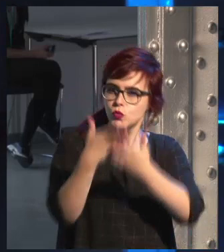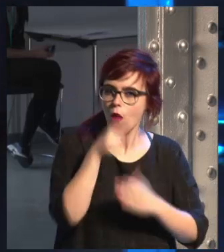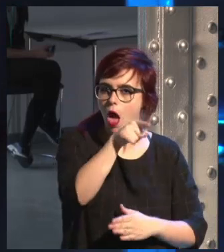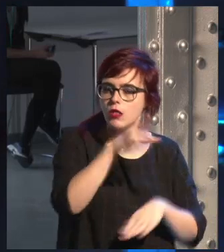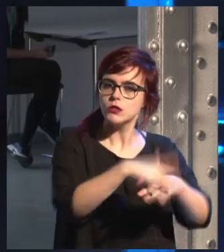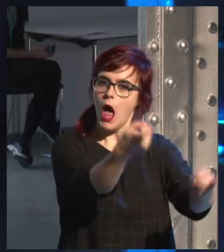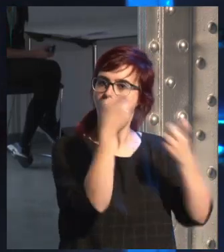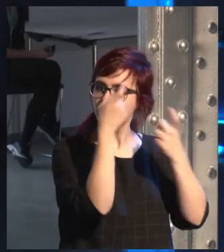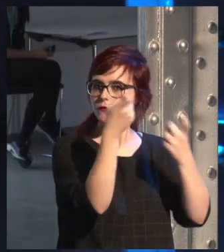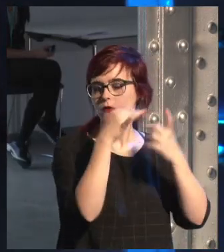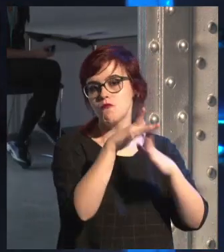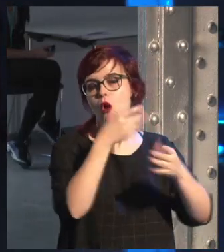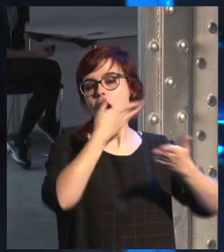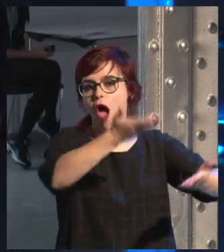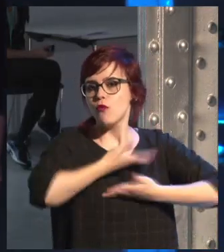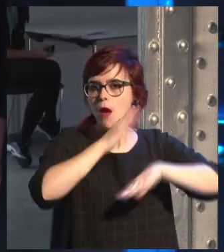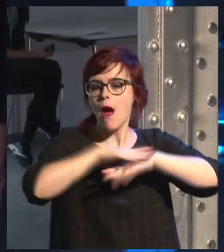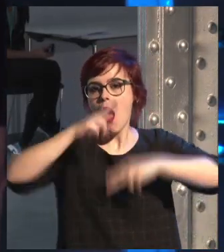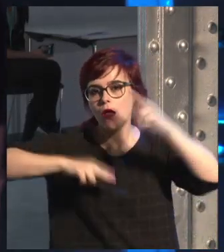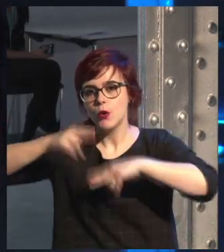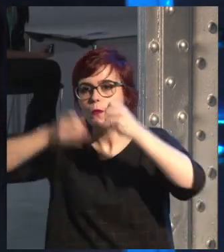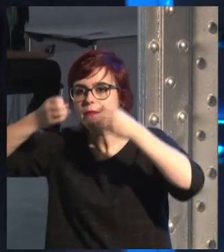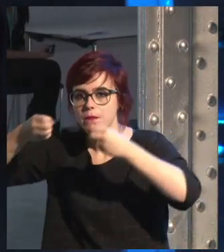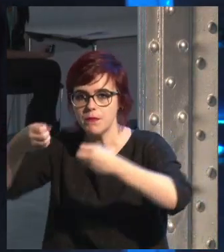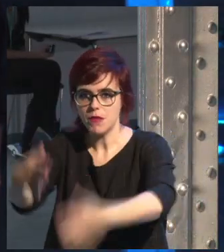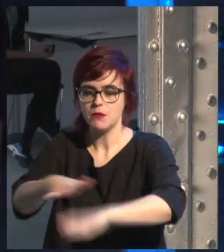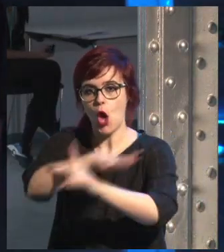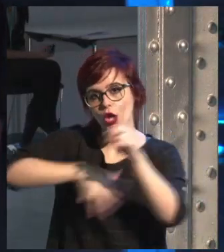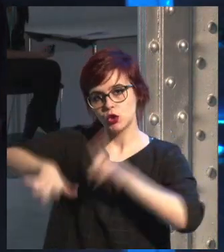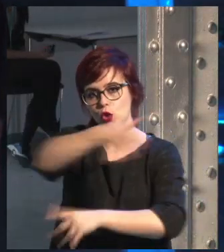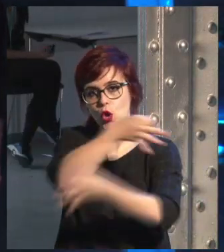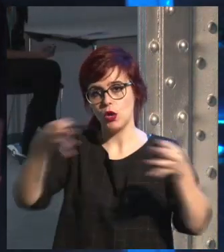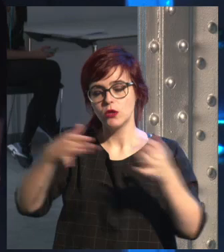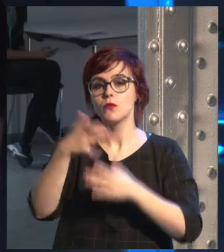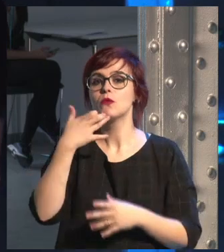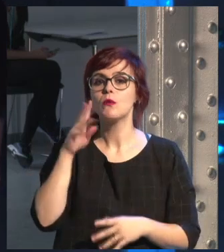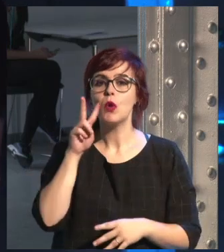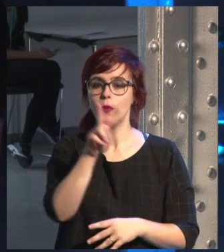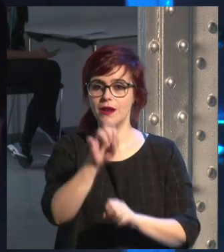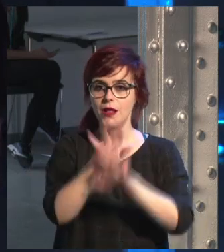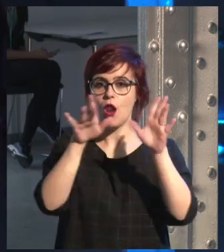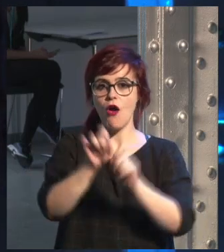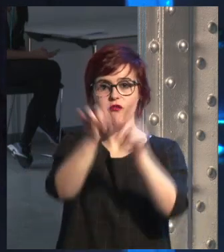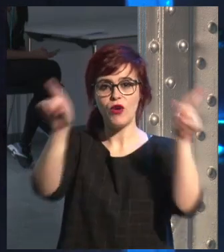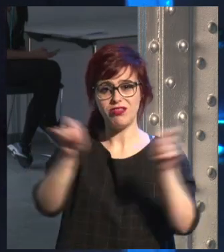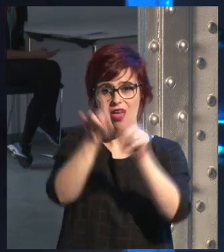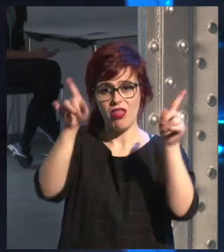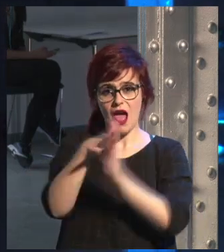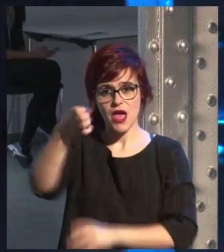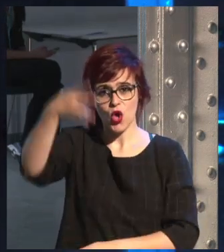ellos nos ayudan a reconstruir con fidelidad los entornos. Bueno, aquí hay algún otro ejemplo de la fuente de la